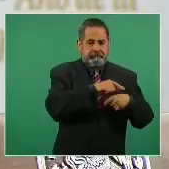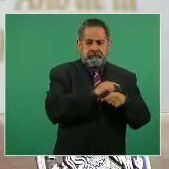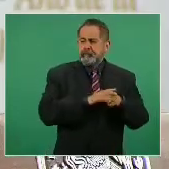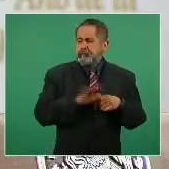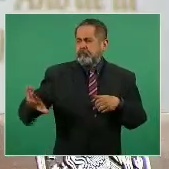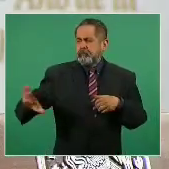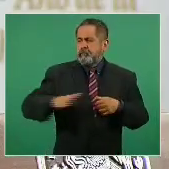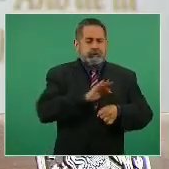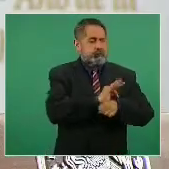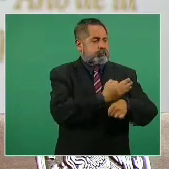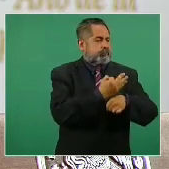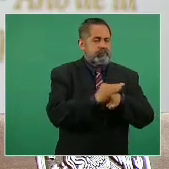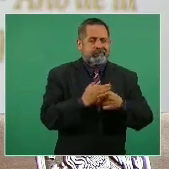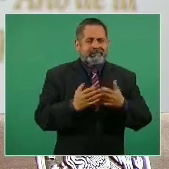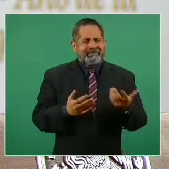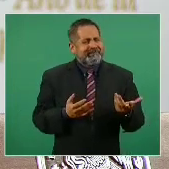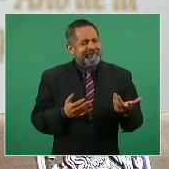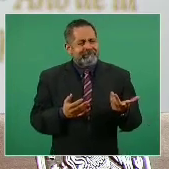para amparar